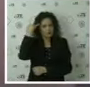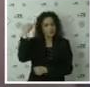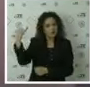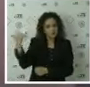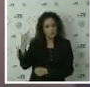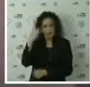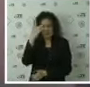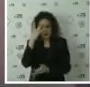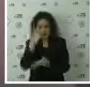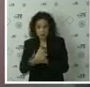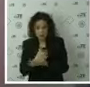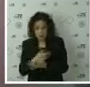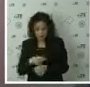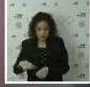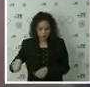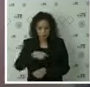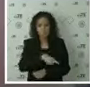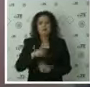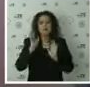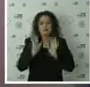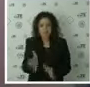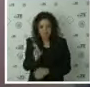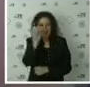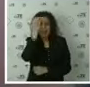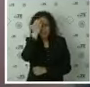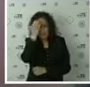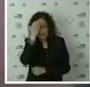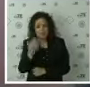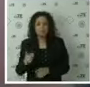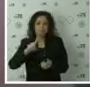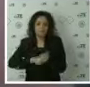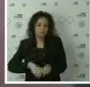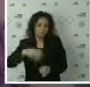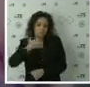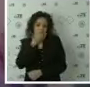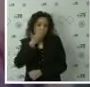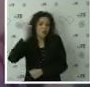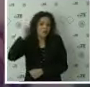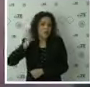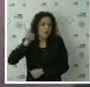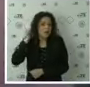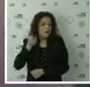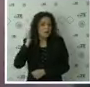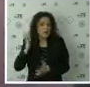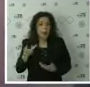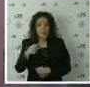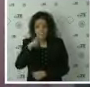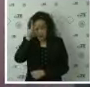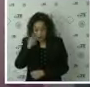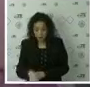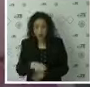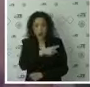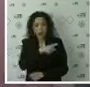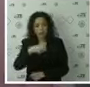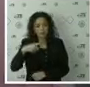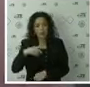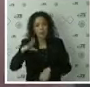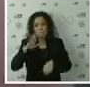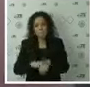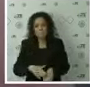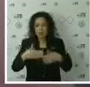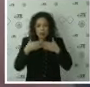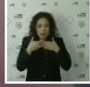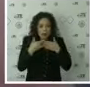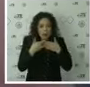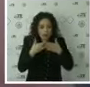centren únicamente en eso que conocemos y tenemos presente diariamente, cuando en realidad deberíamos tener un panorama amplio para contrastar